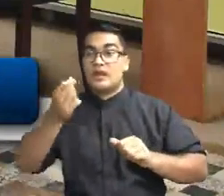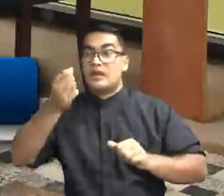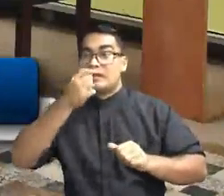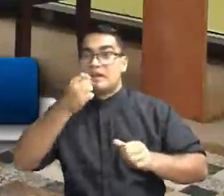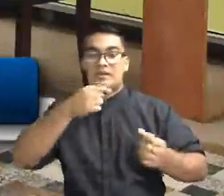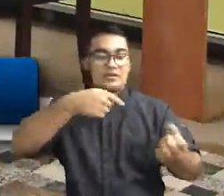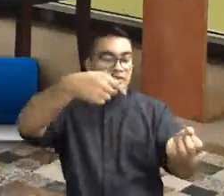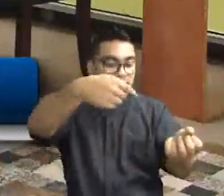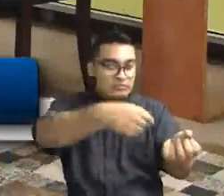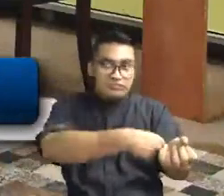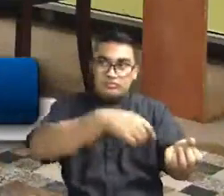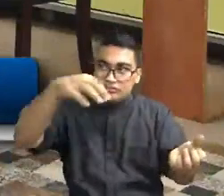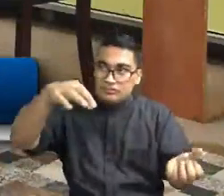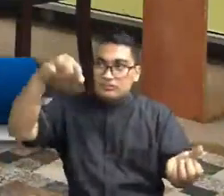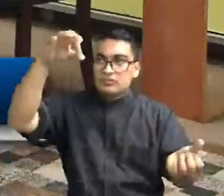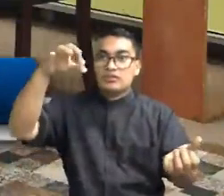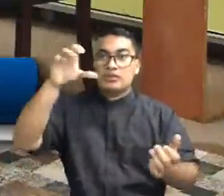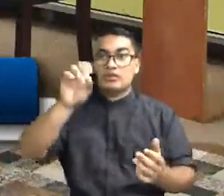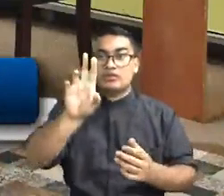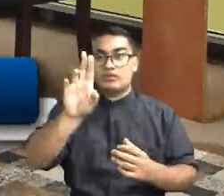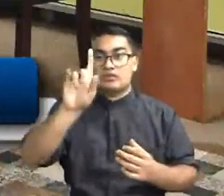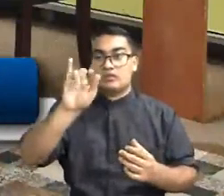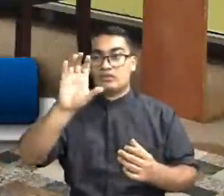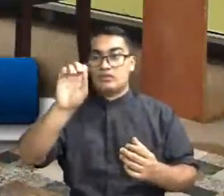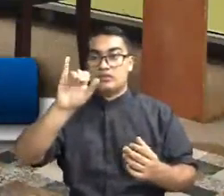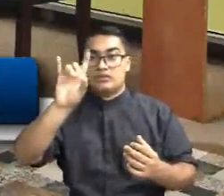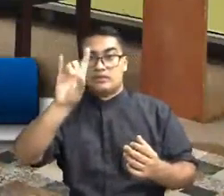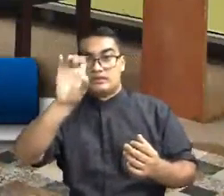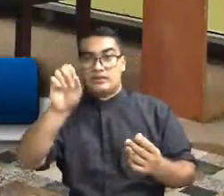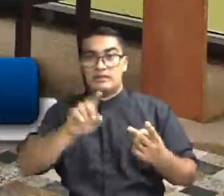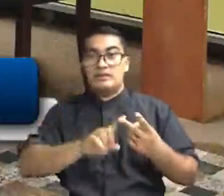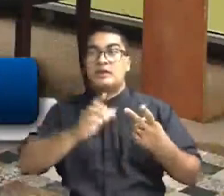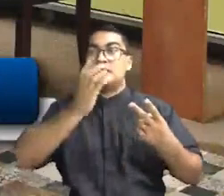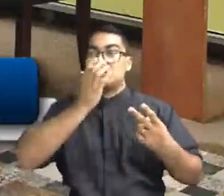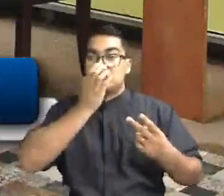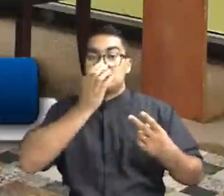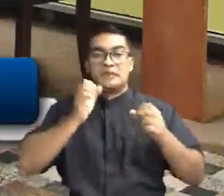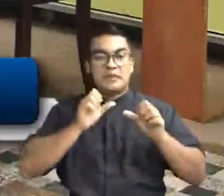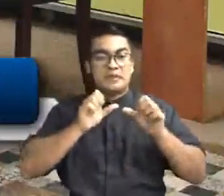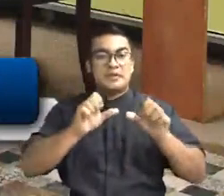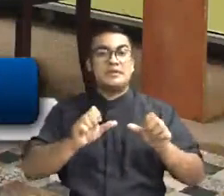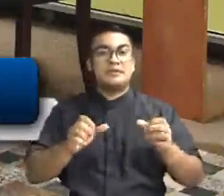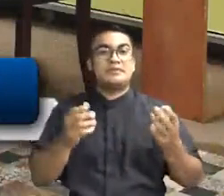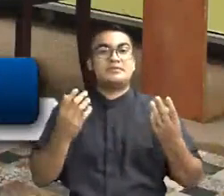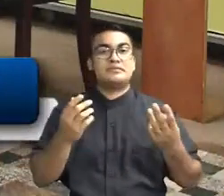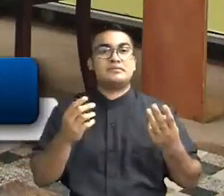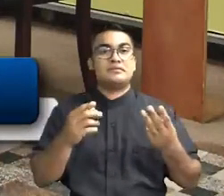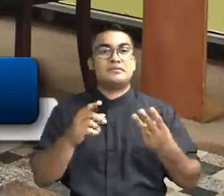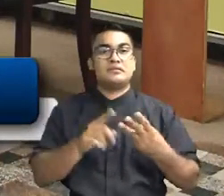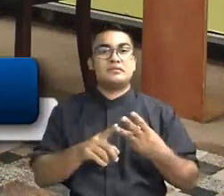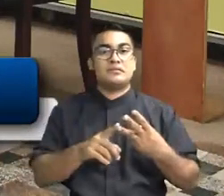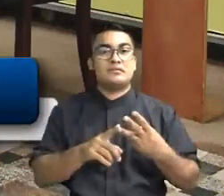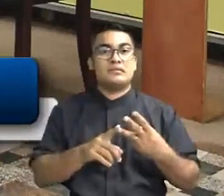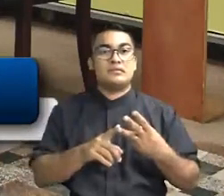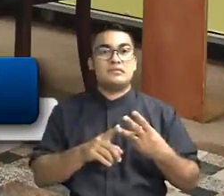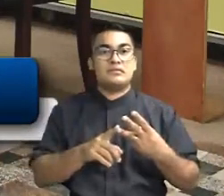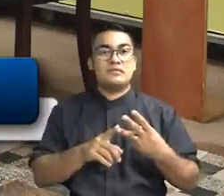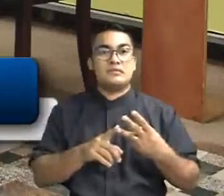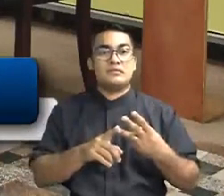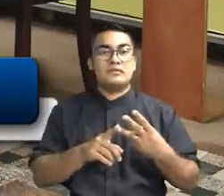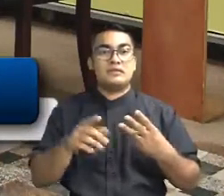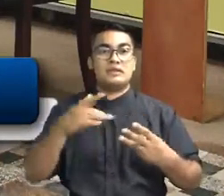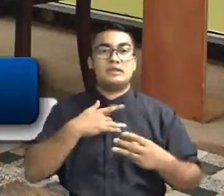intravenosa, con corticoides intravenosos, con nebulizaciones continuas. A veces hasta requieren estos pacientes de que lo